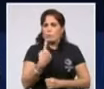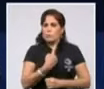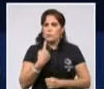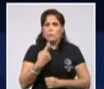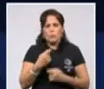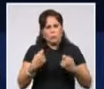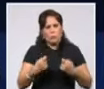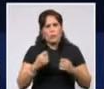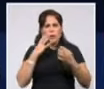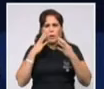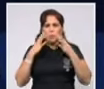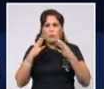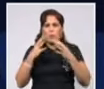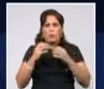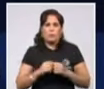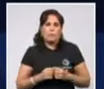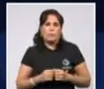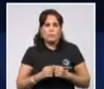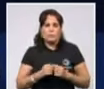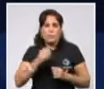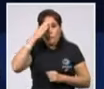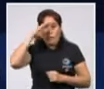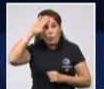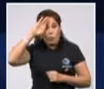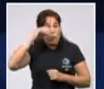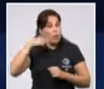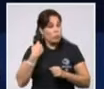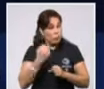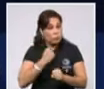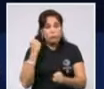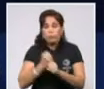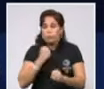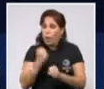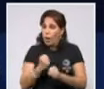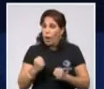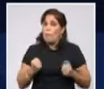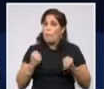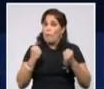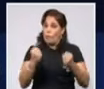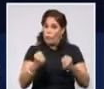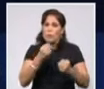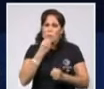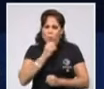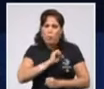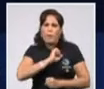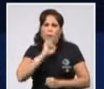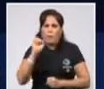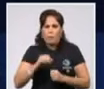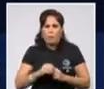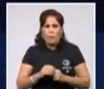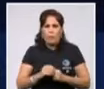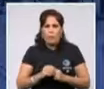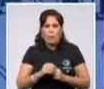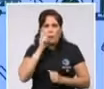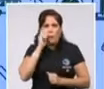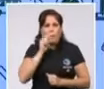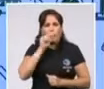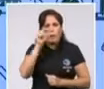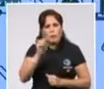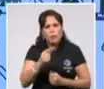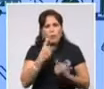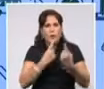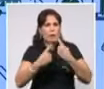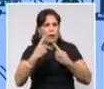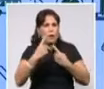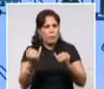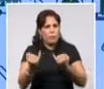en el caso de Cuba, trabajamos duro y estamos seguros que vamos a resolver. Héctor, no sé si nos quede algo. Por mi parte